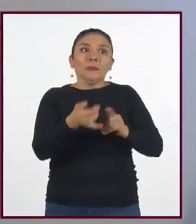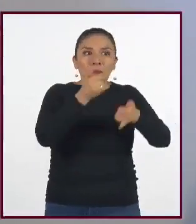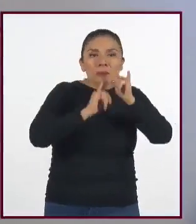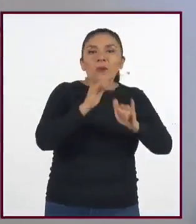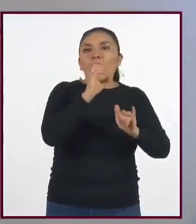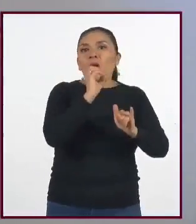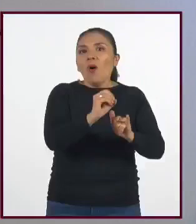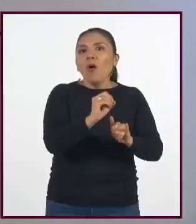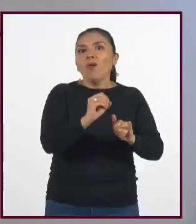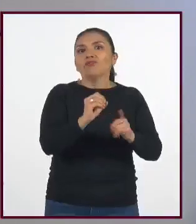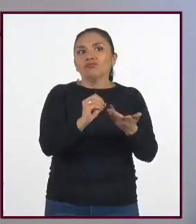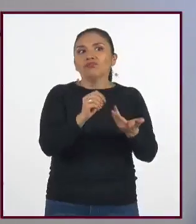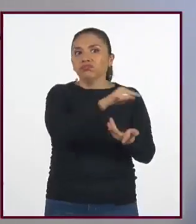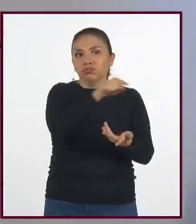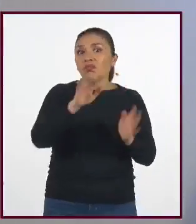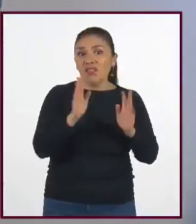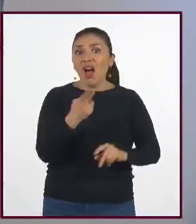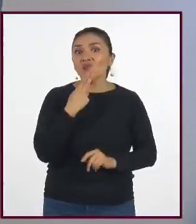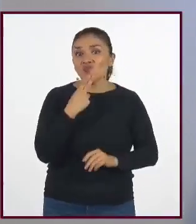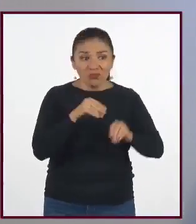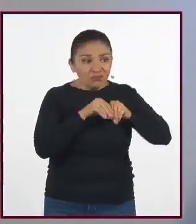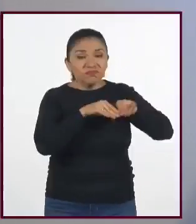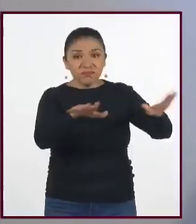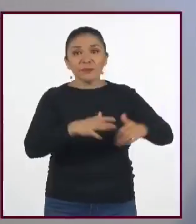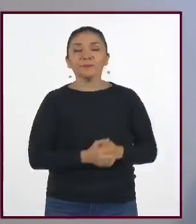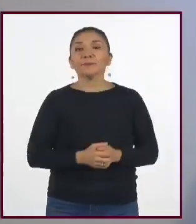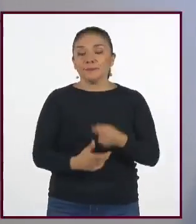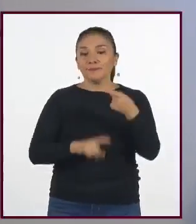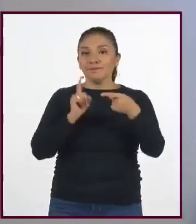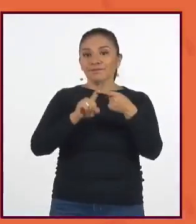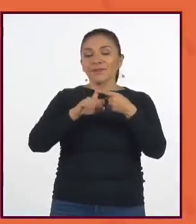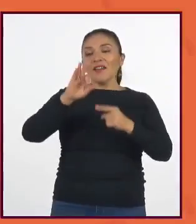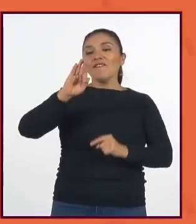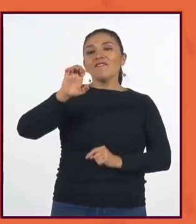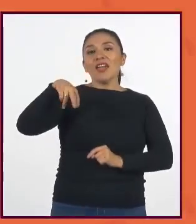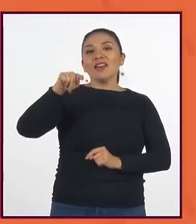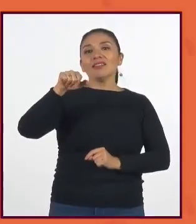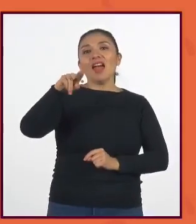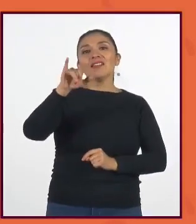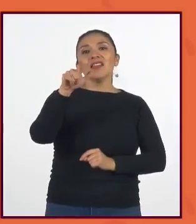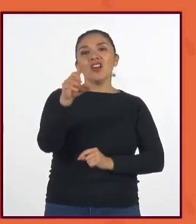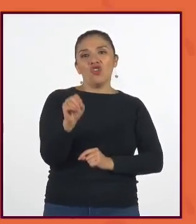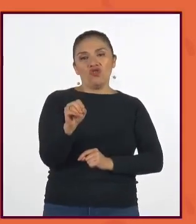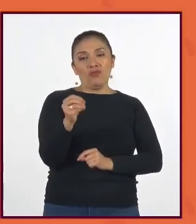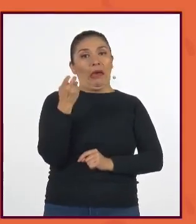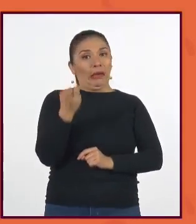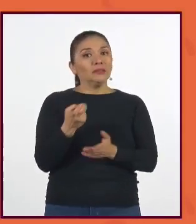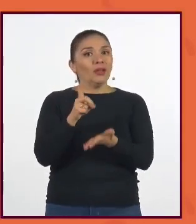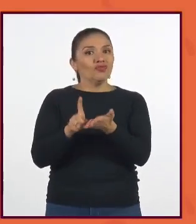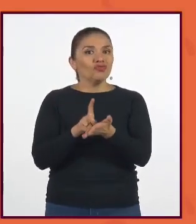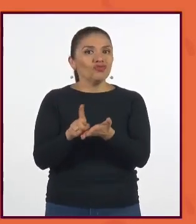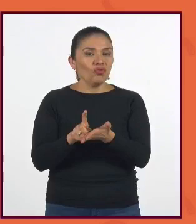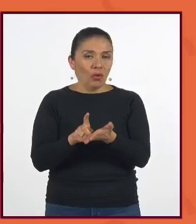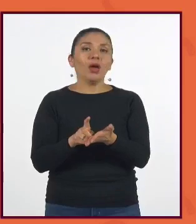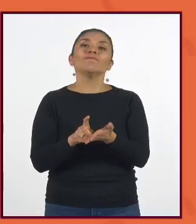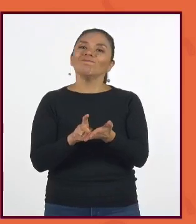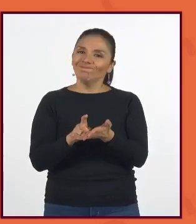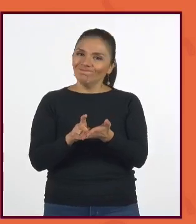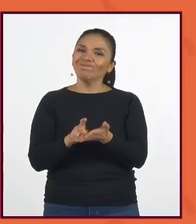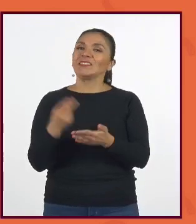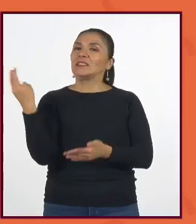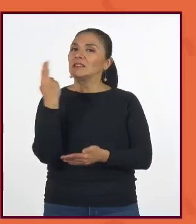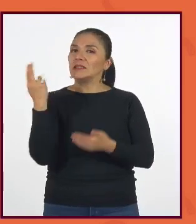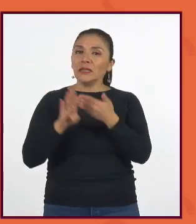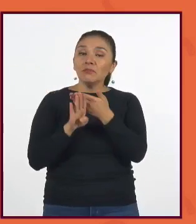los adolescentes las consumen también, ¿no? Empezando con el fentanilo, que bueno, es una sustancia que la prevención